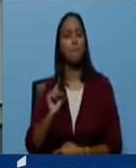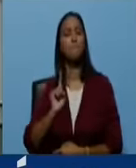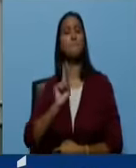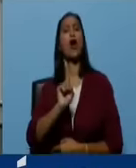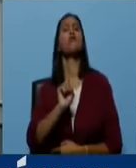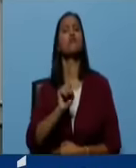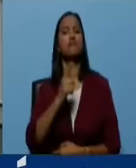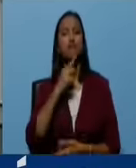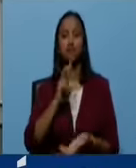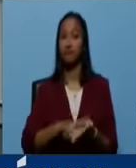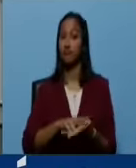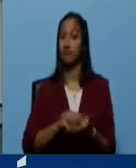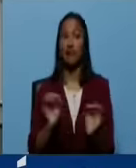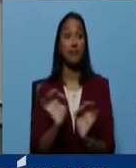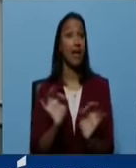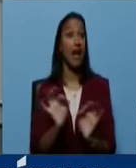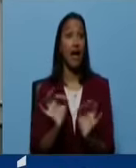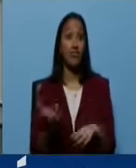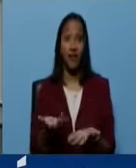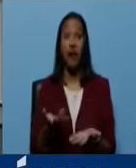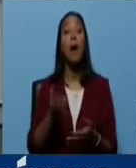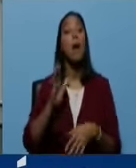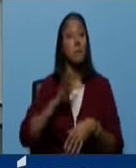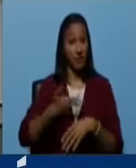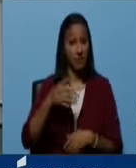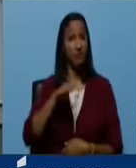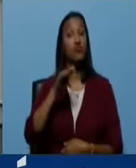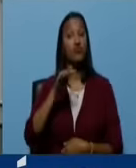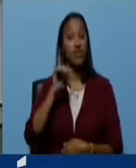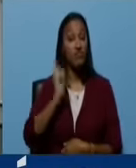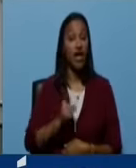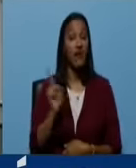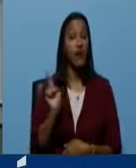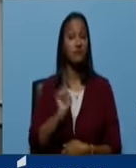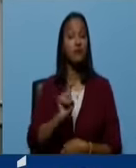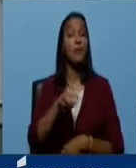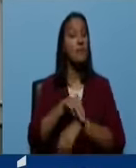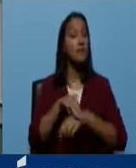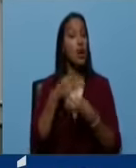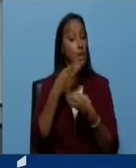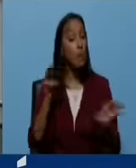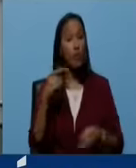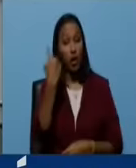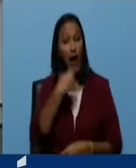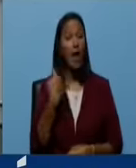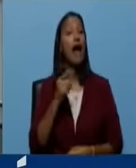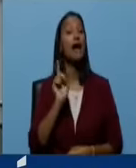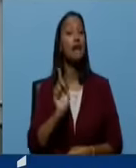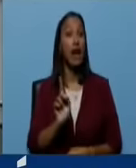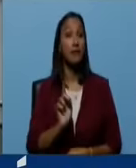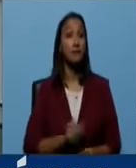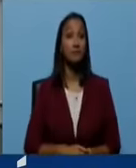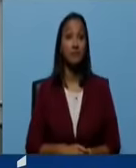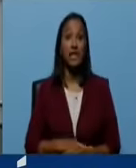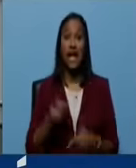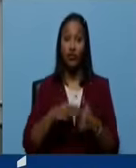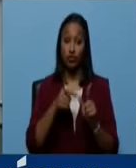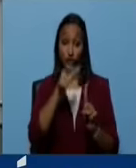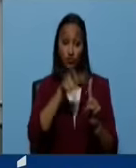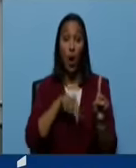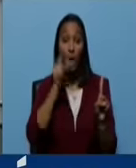ante este Ministerio Público. Él desconoció, obviamente, tanto al CNE como al